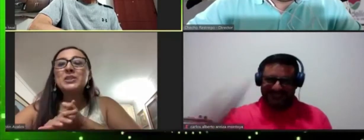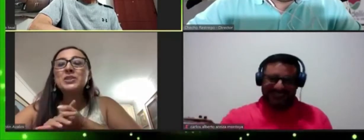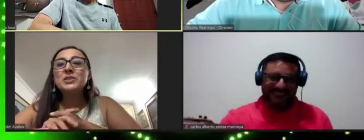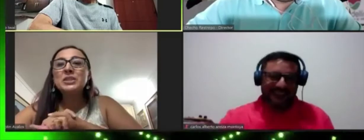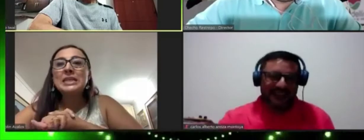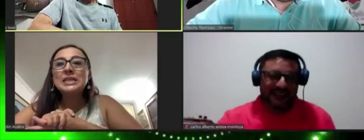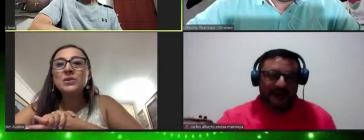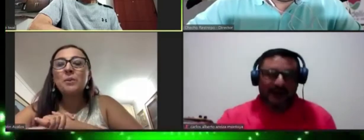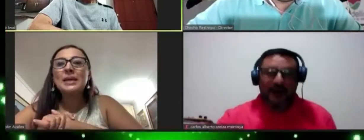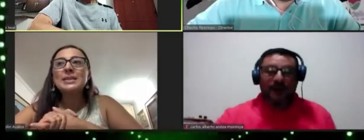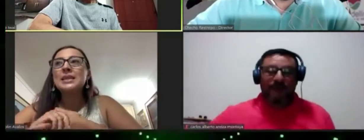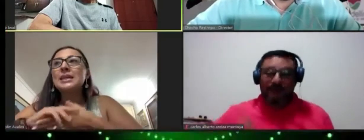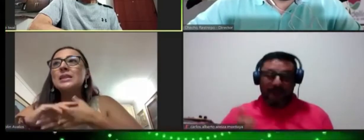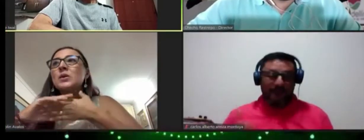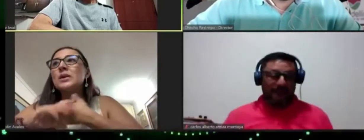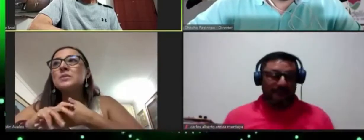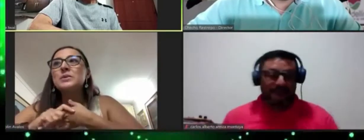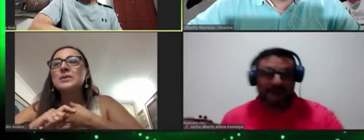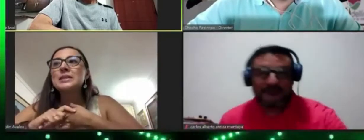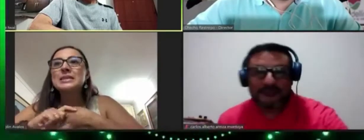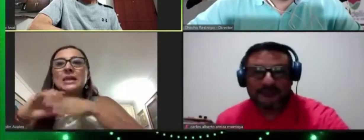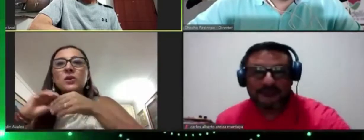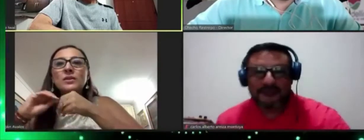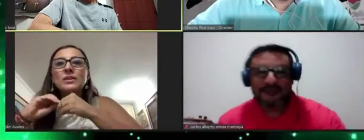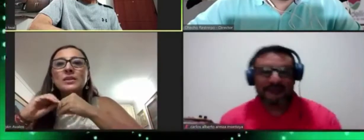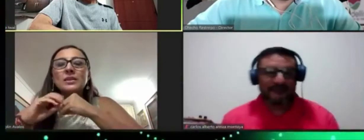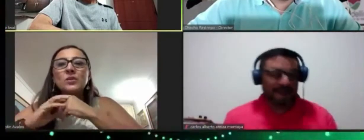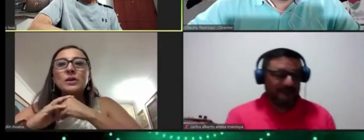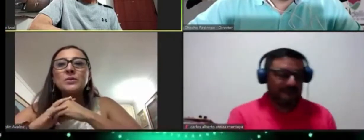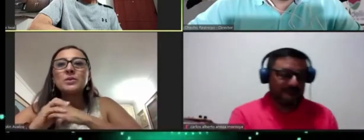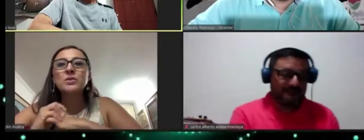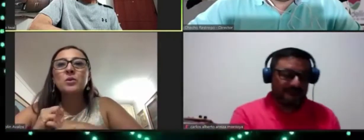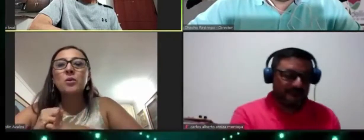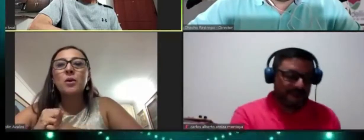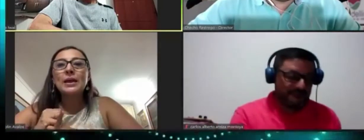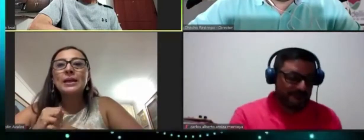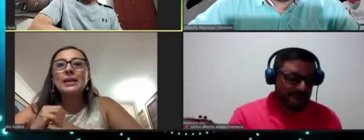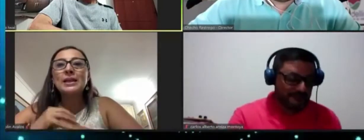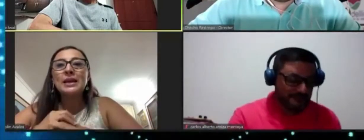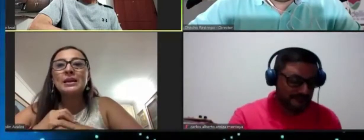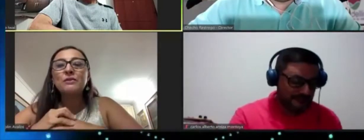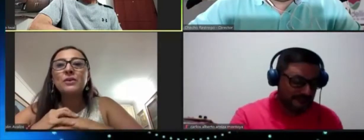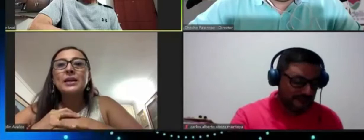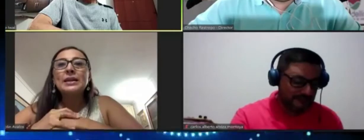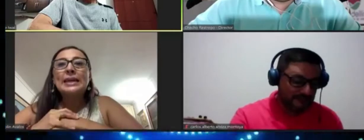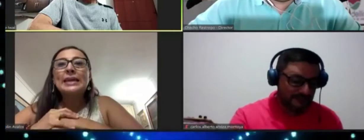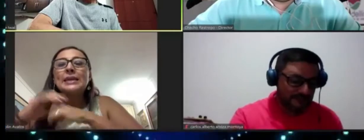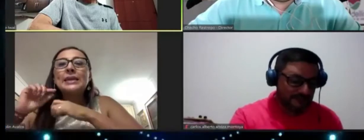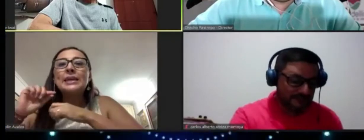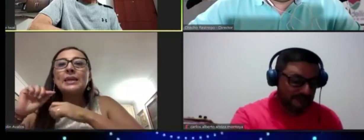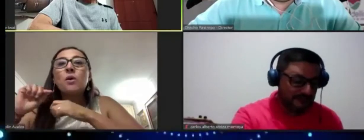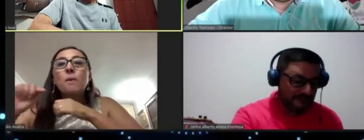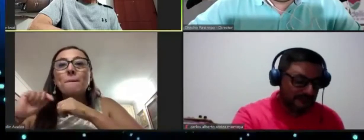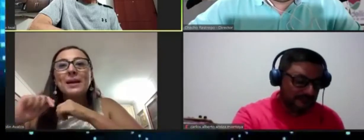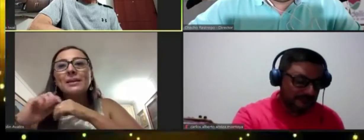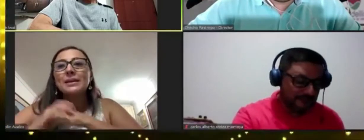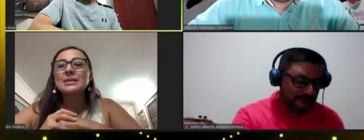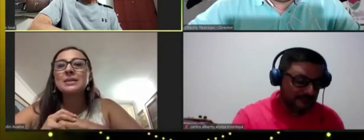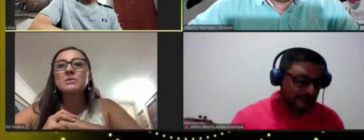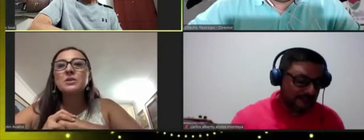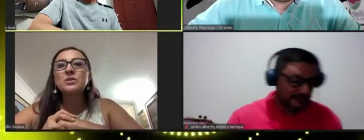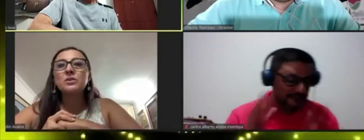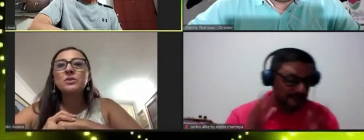Aprovecho, de hecho, para decirle a todas las personas que se están conectando a nuestro live que compartan